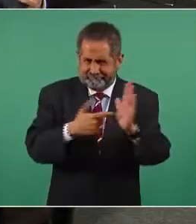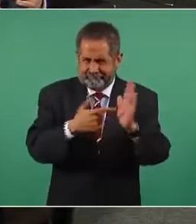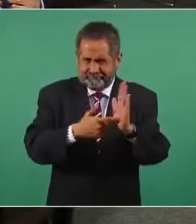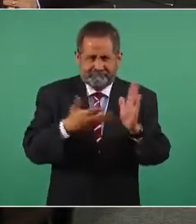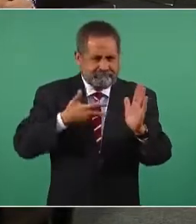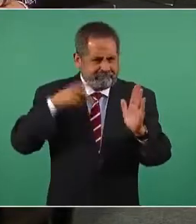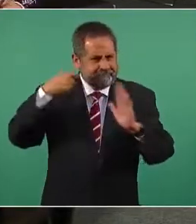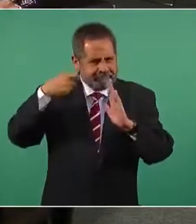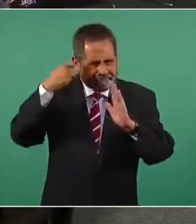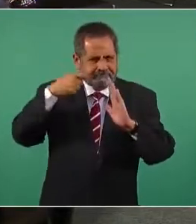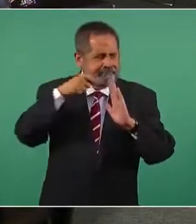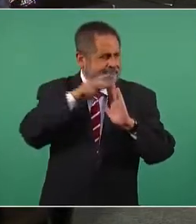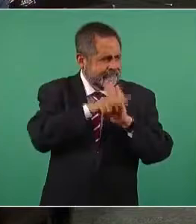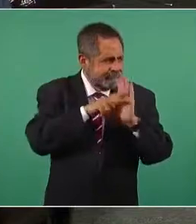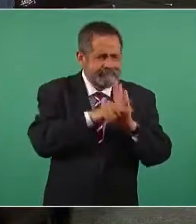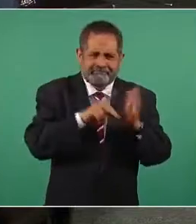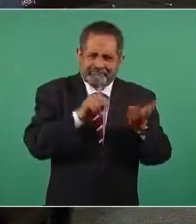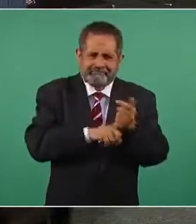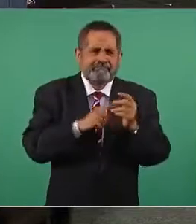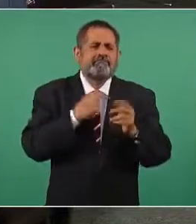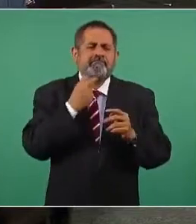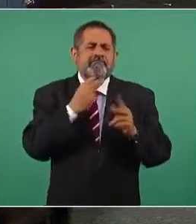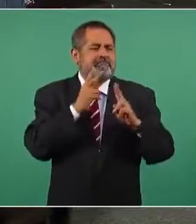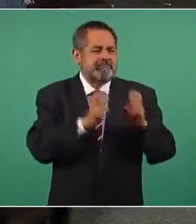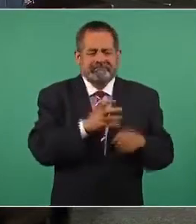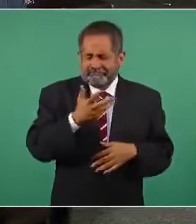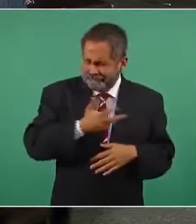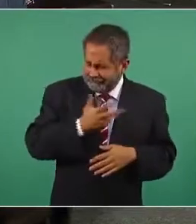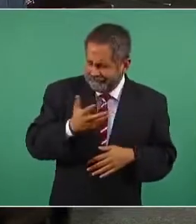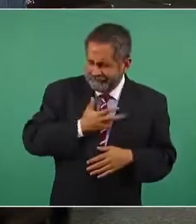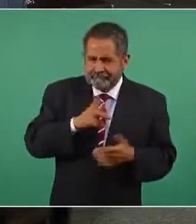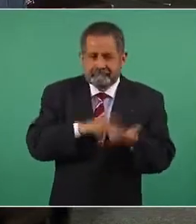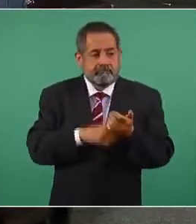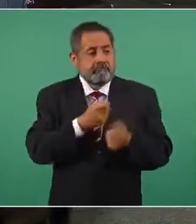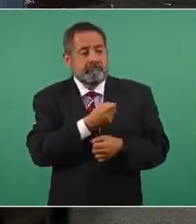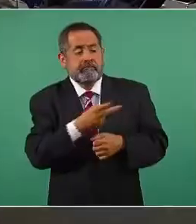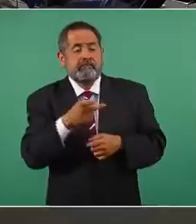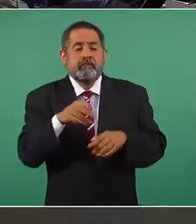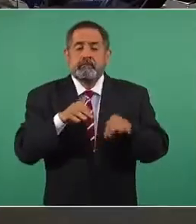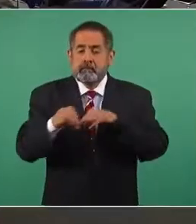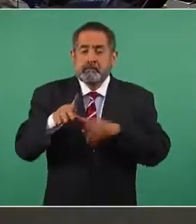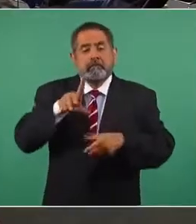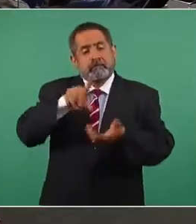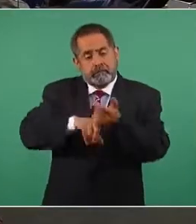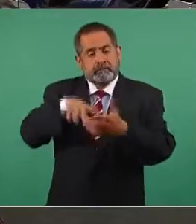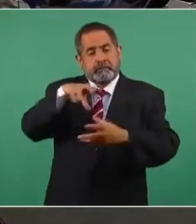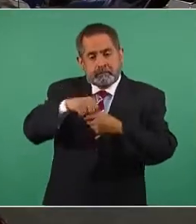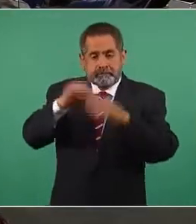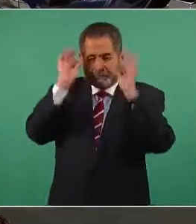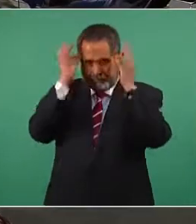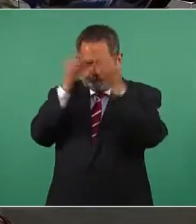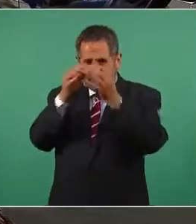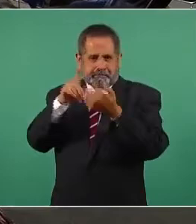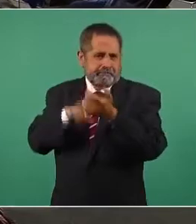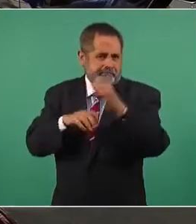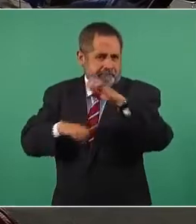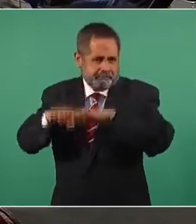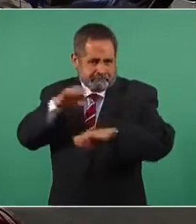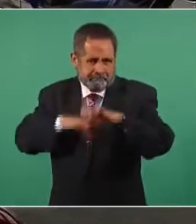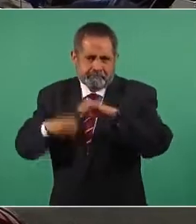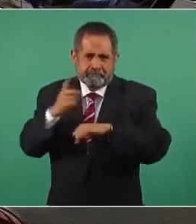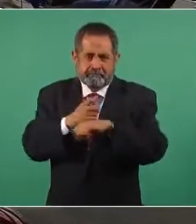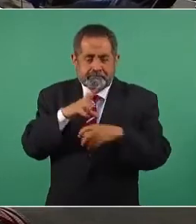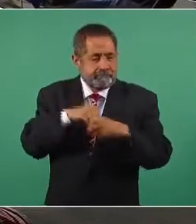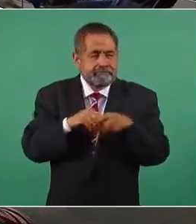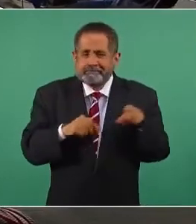tenemos videos, incluso grabaciones, pues algunos empleados de los consulados. Entonces, incluso